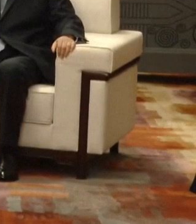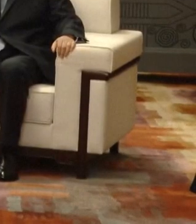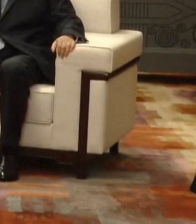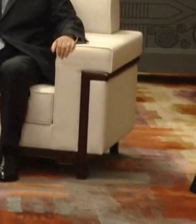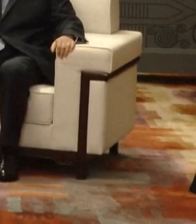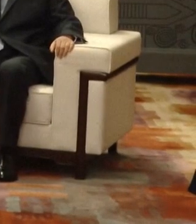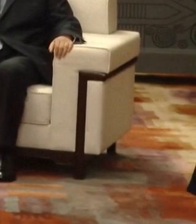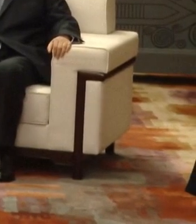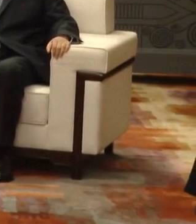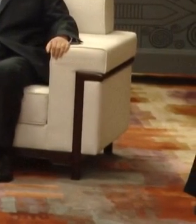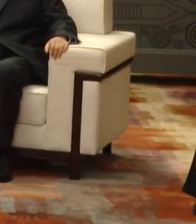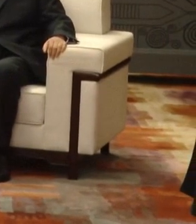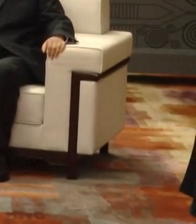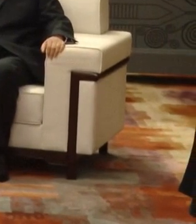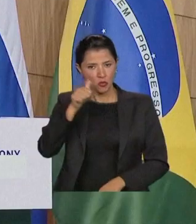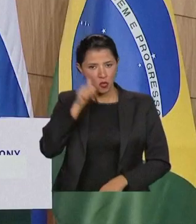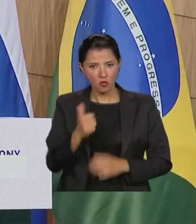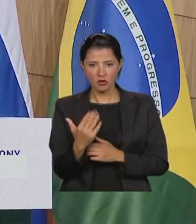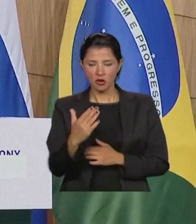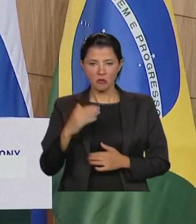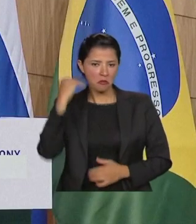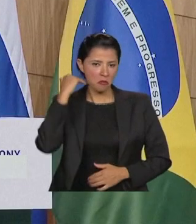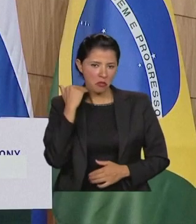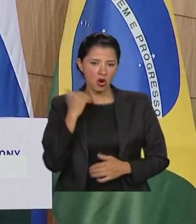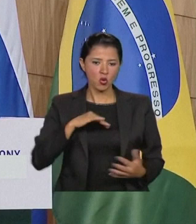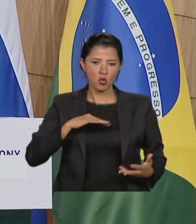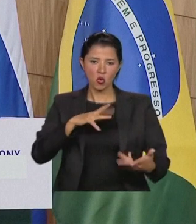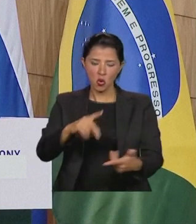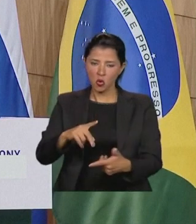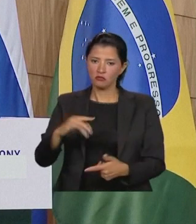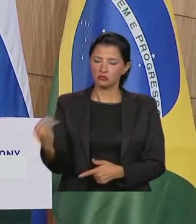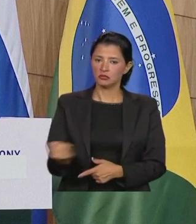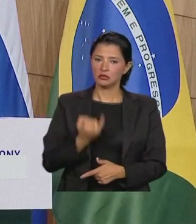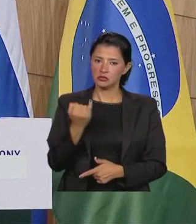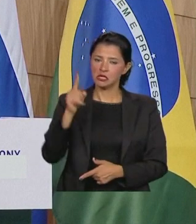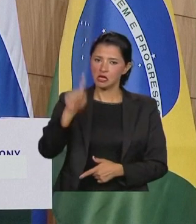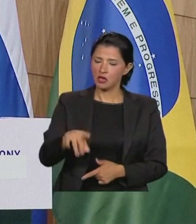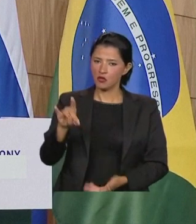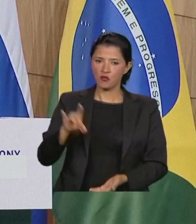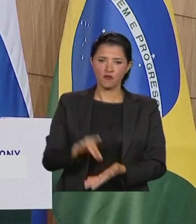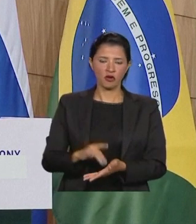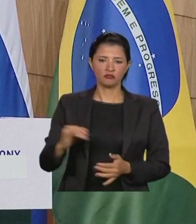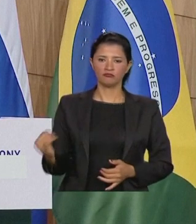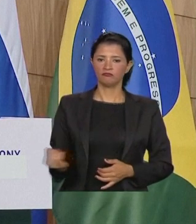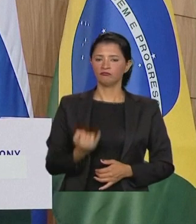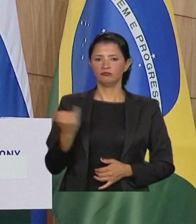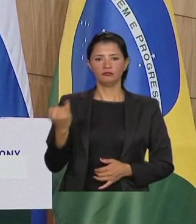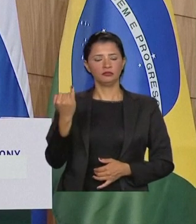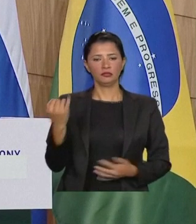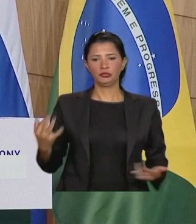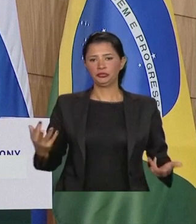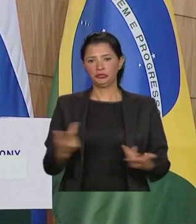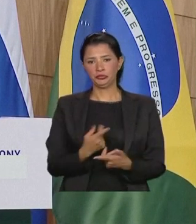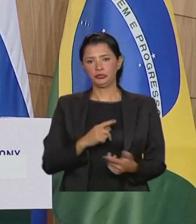el uso de otras monedas Lula participó en Shanghai de la toma de posesión de la ex mandataria brasileña Dilma Rousseff